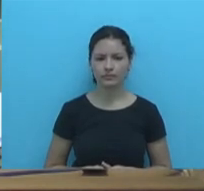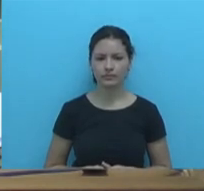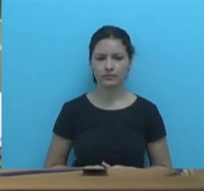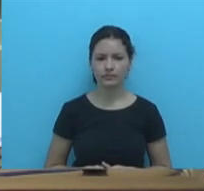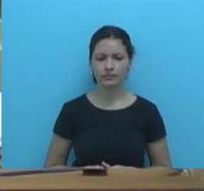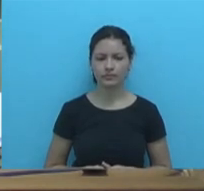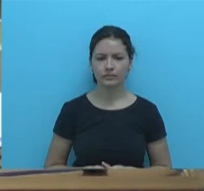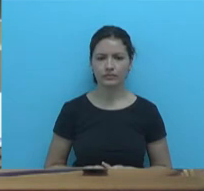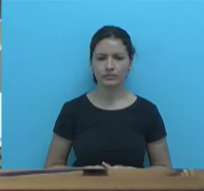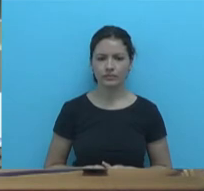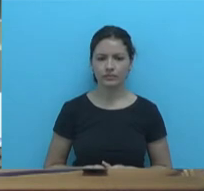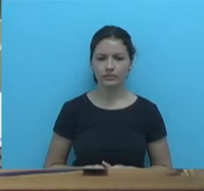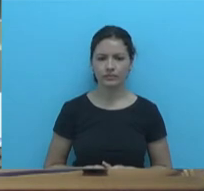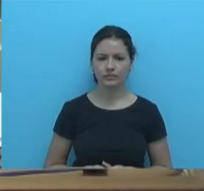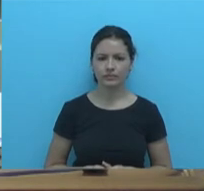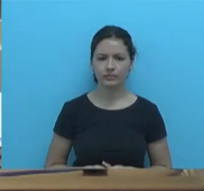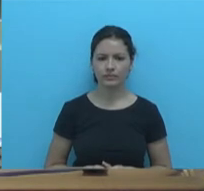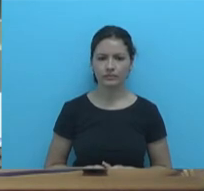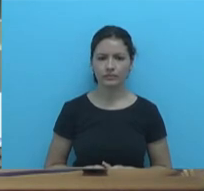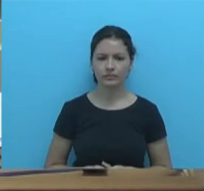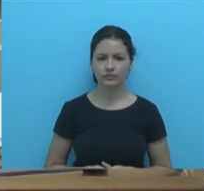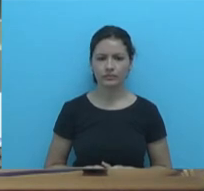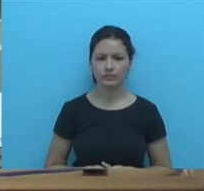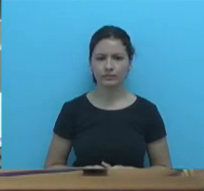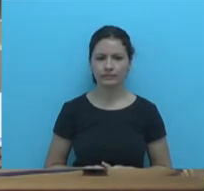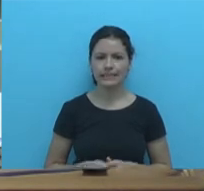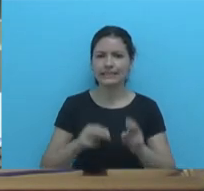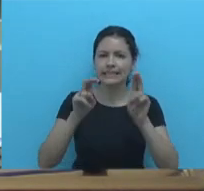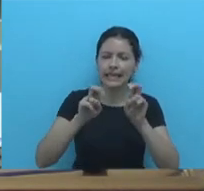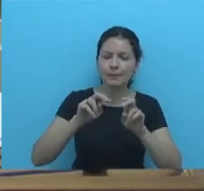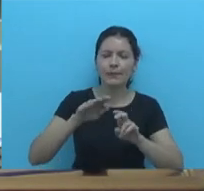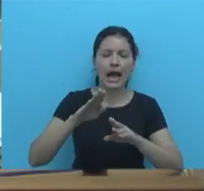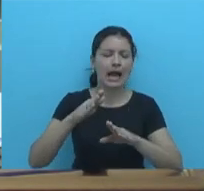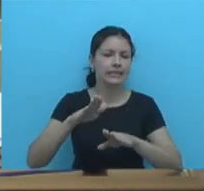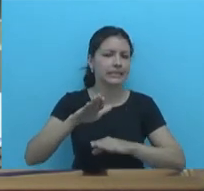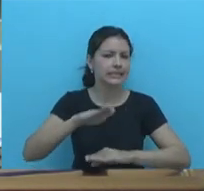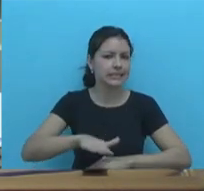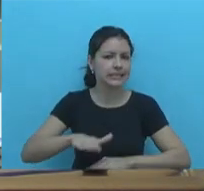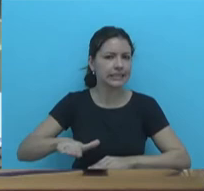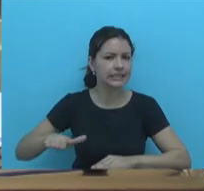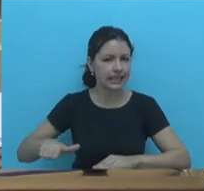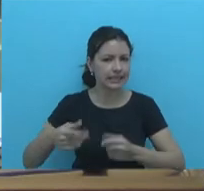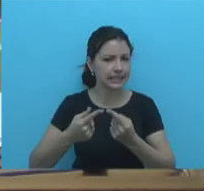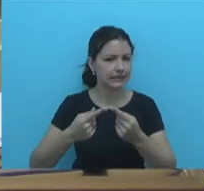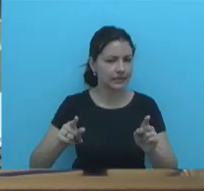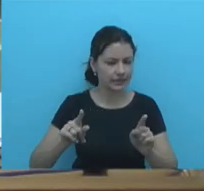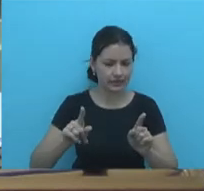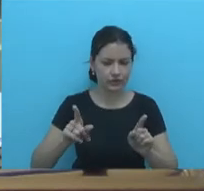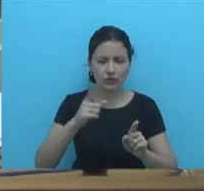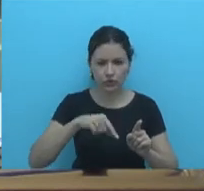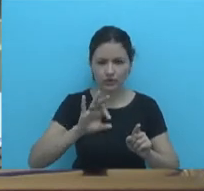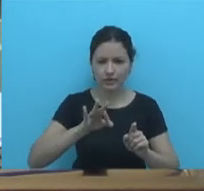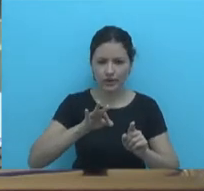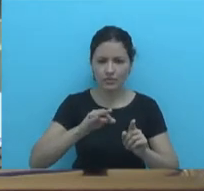eso. Pero por eso te digo, el tema de la niñez no está puesta en no va a